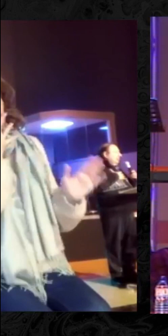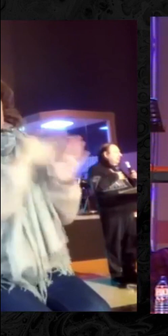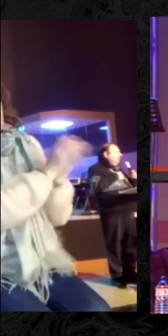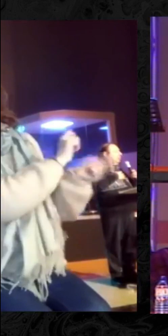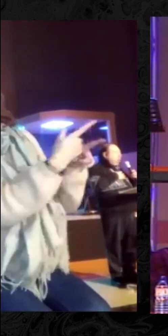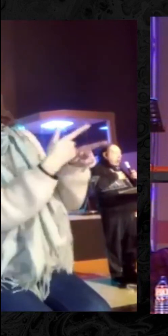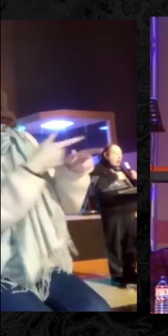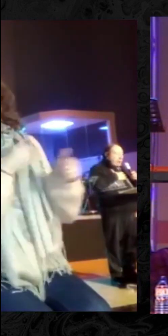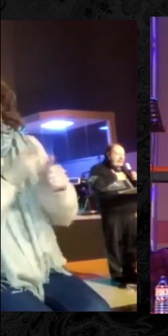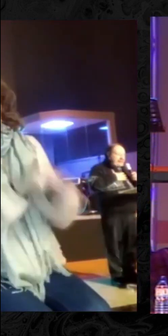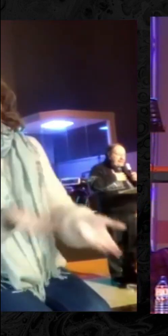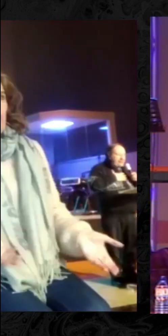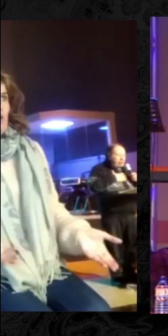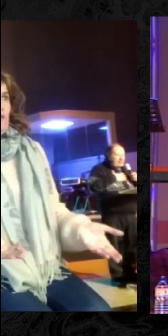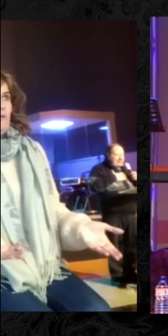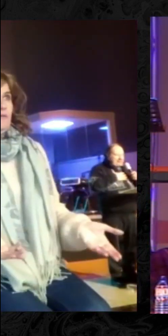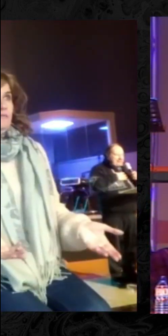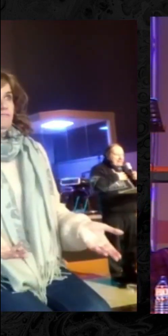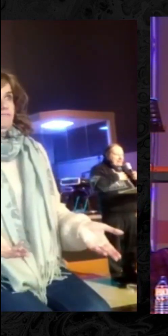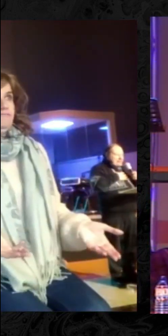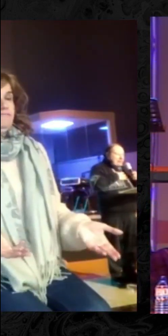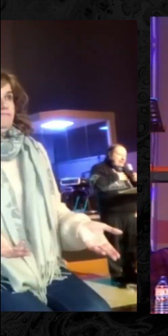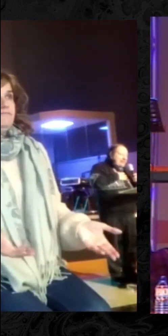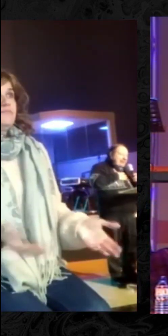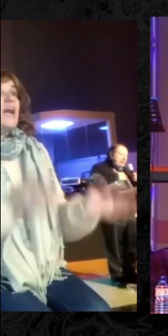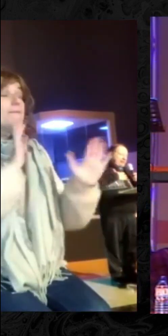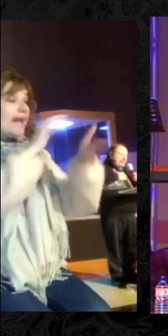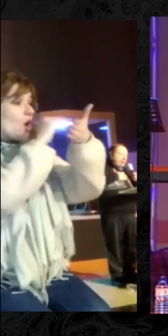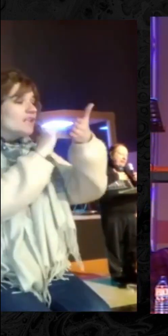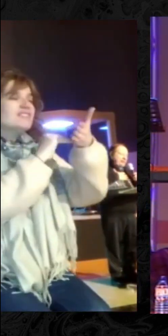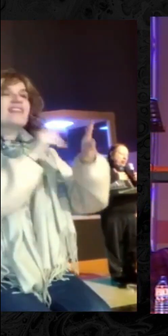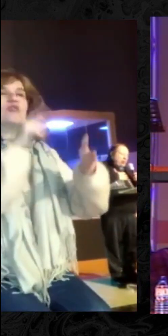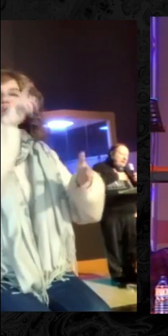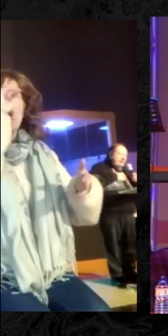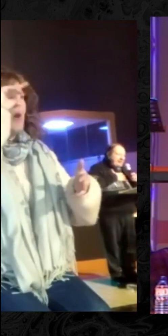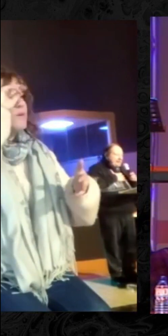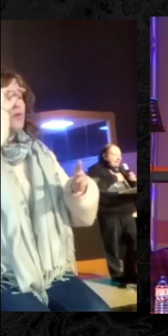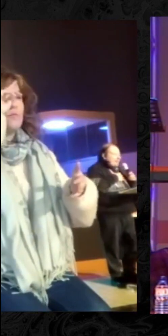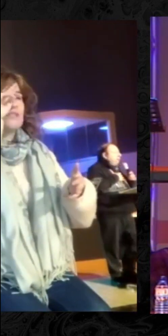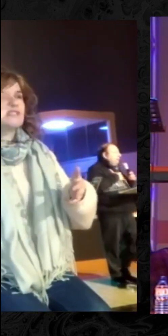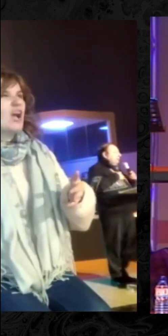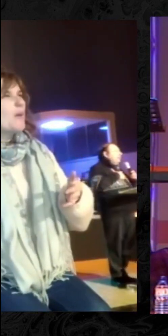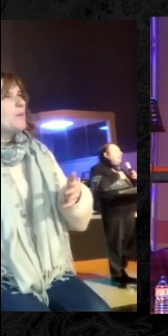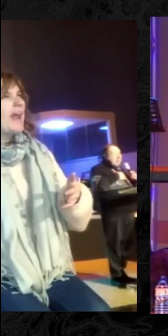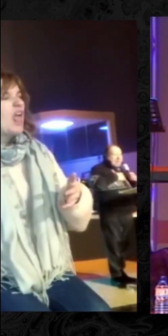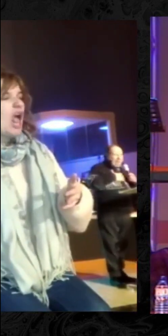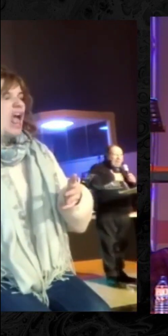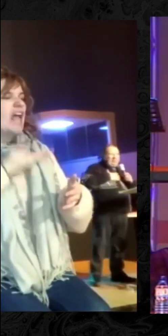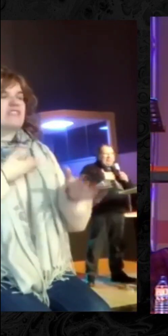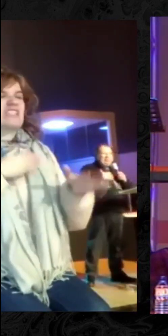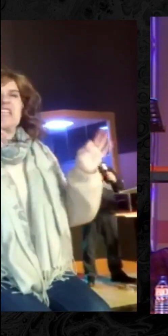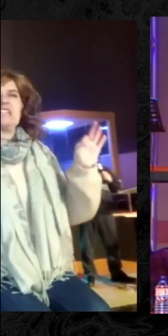no lo podrán tocar porque más abajo dicen el 19 con vuestra paciencia ganaréis vuestras almas